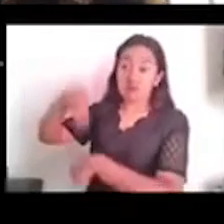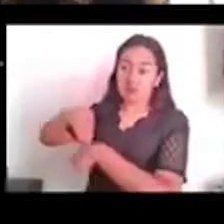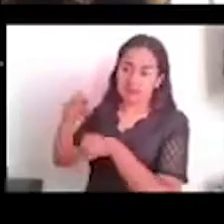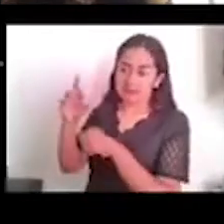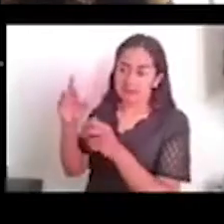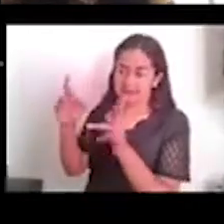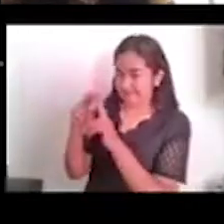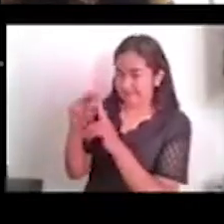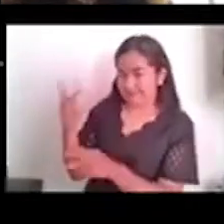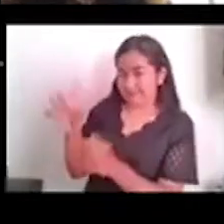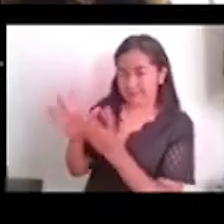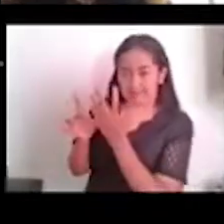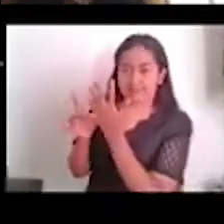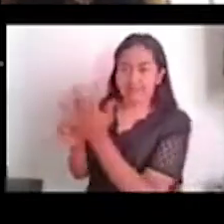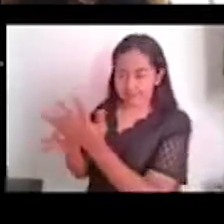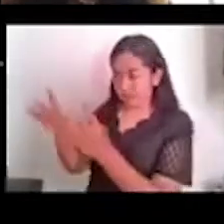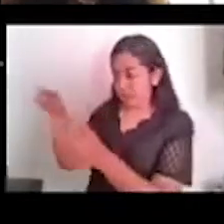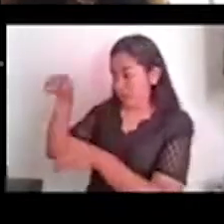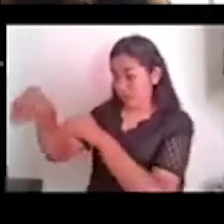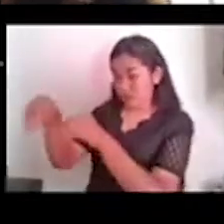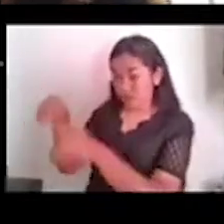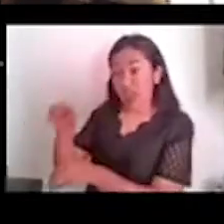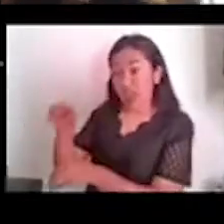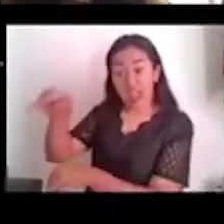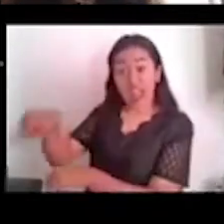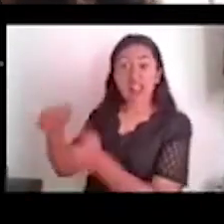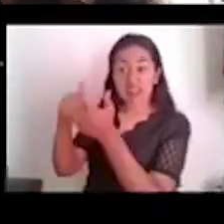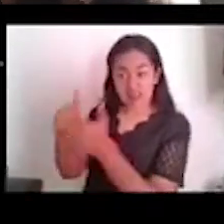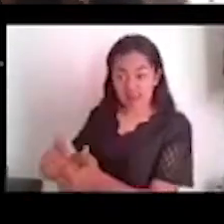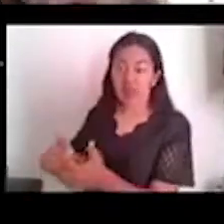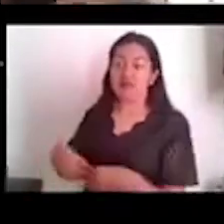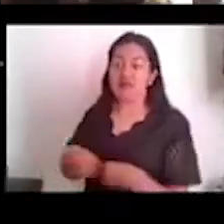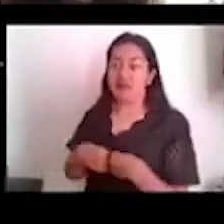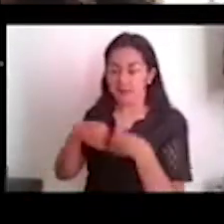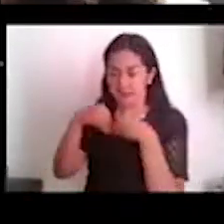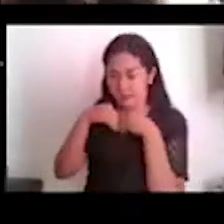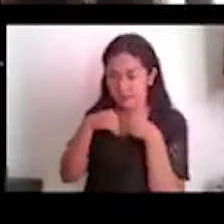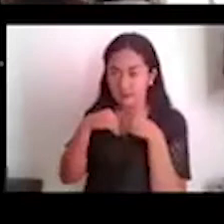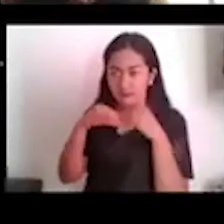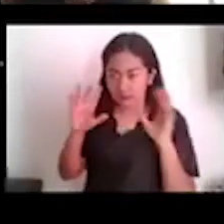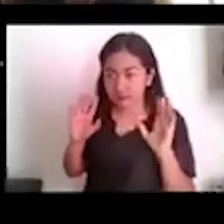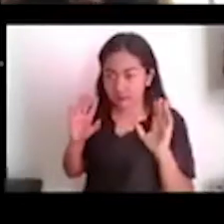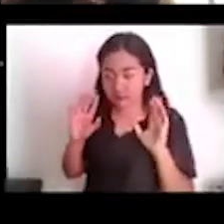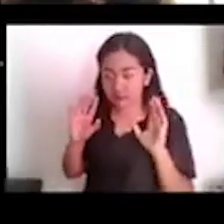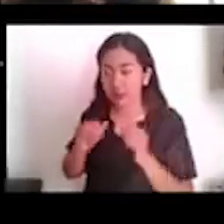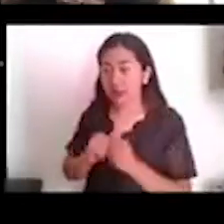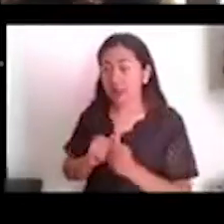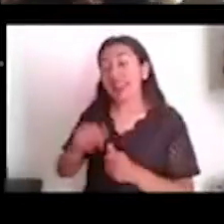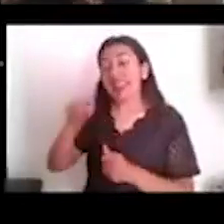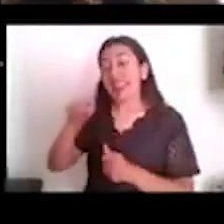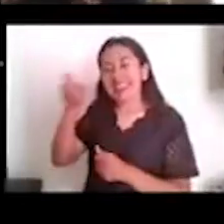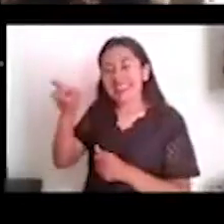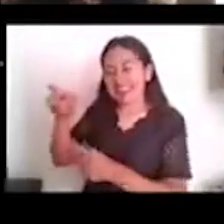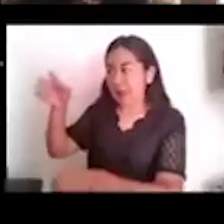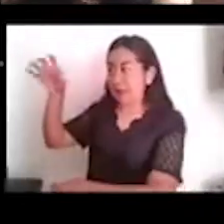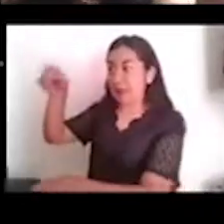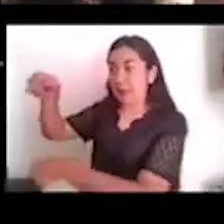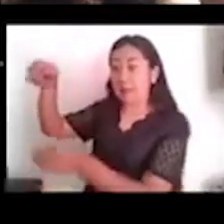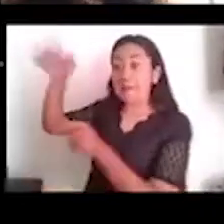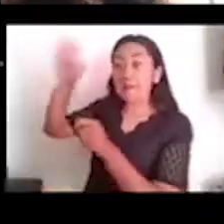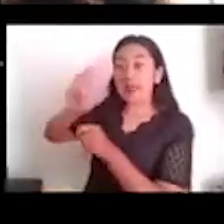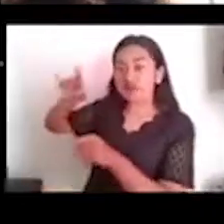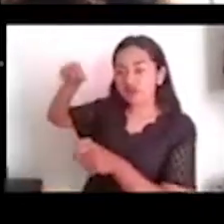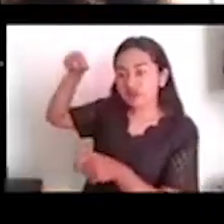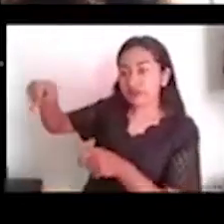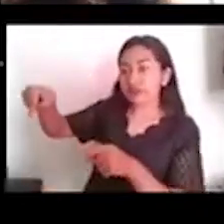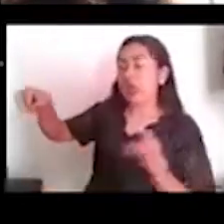escudo militar de los tlatelolcas van a estar, y el montículo siempre va a ser la señal para el, digamos, del altépetl